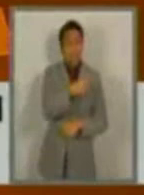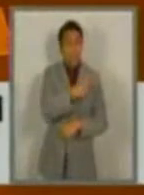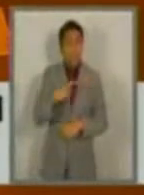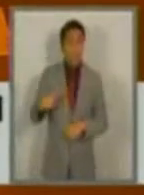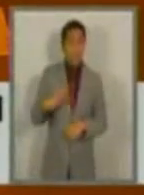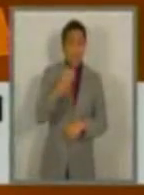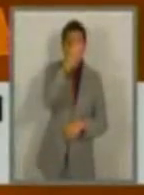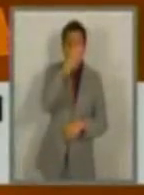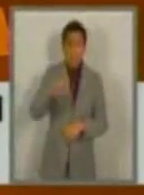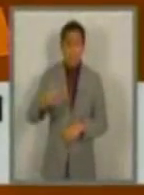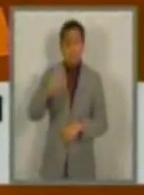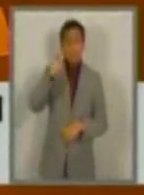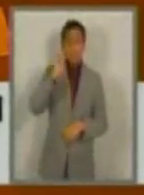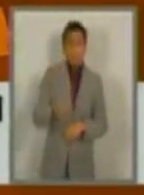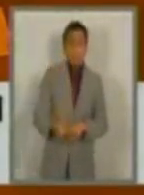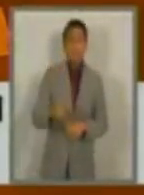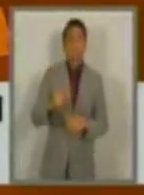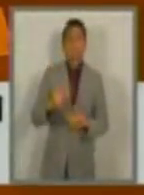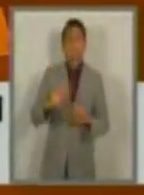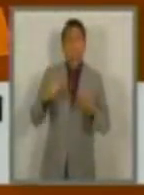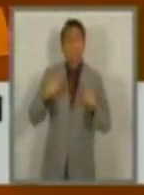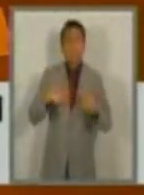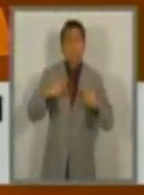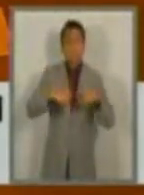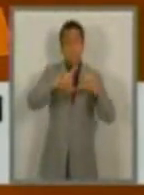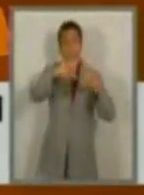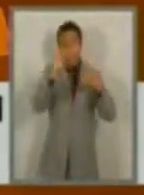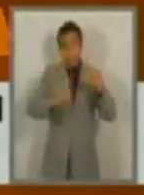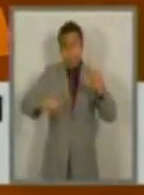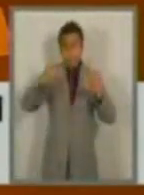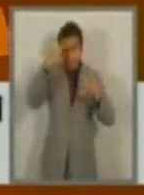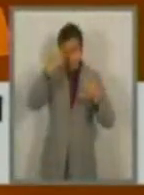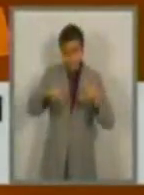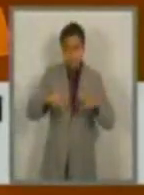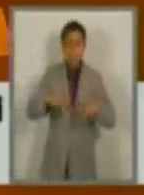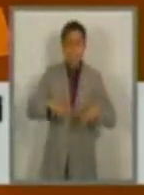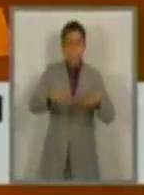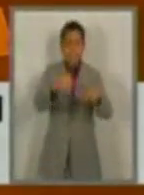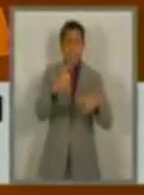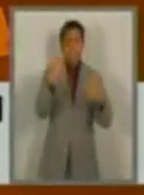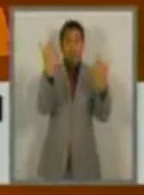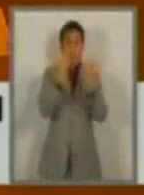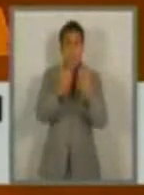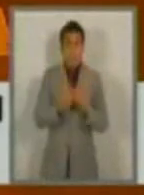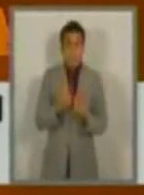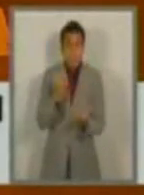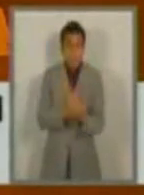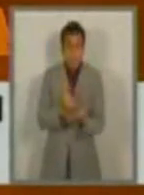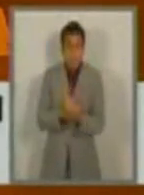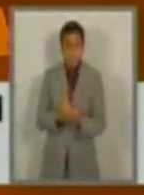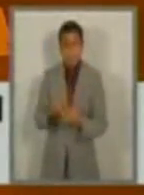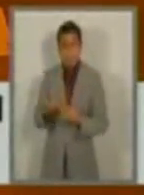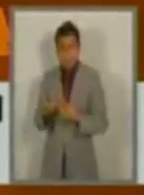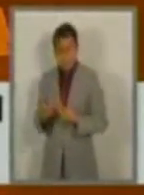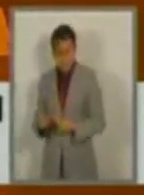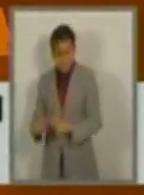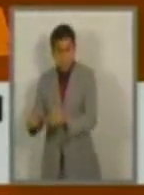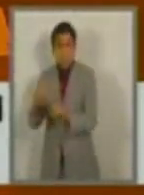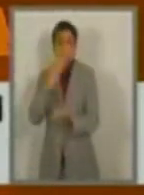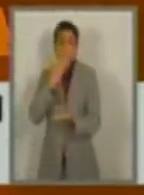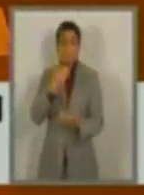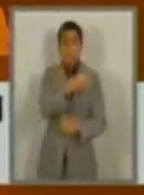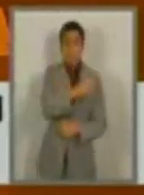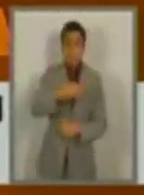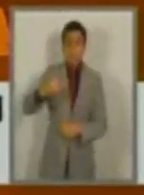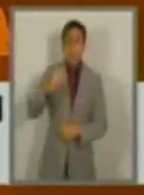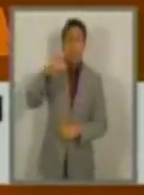demandas de los ciudadanos, programar los gastos y hacerlos públicos. Hoy es momento momento de conformar acuerdos que permitan la